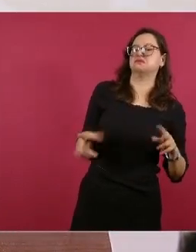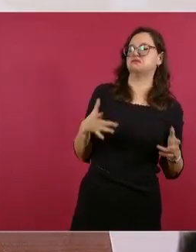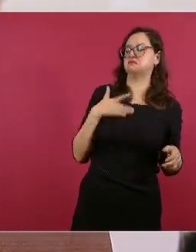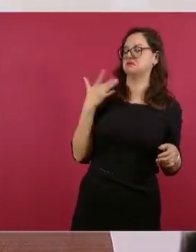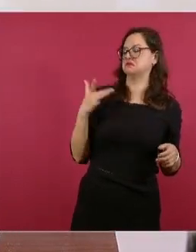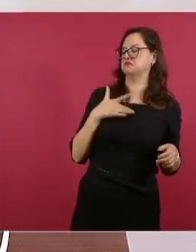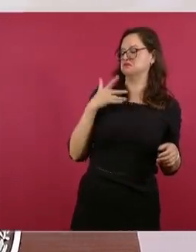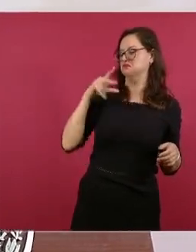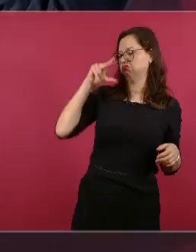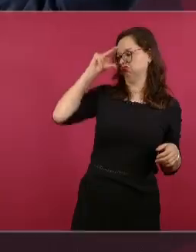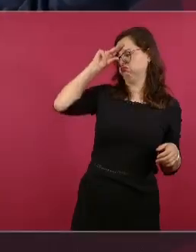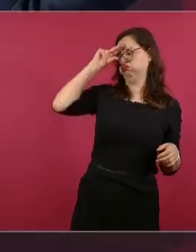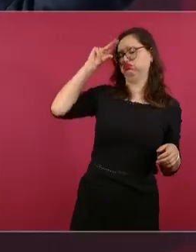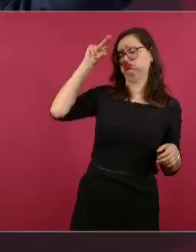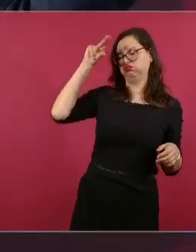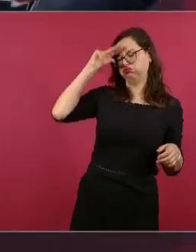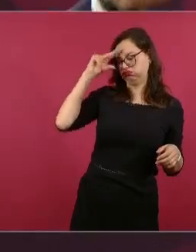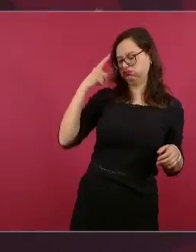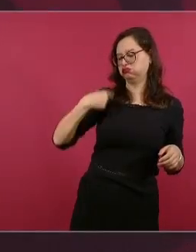sabiondos,